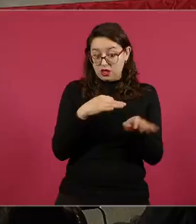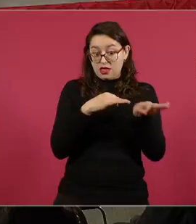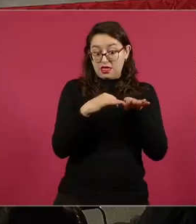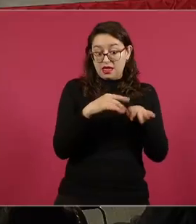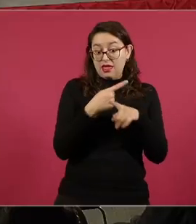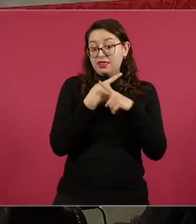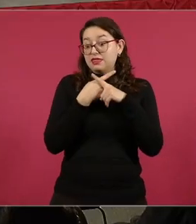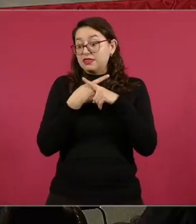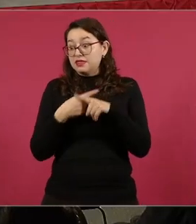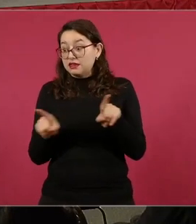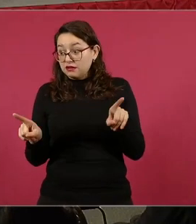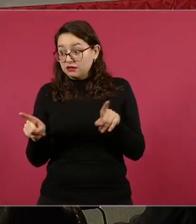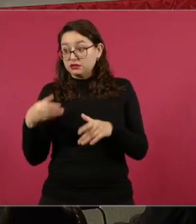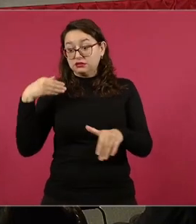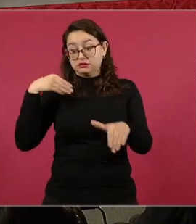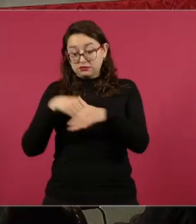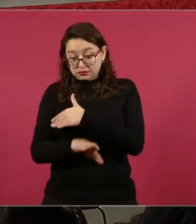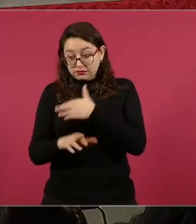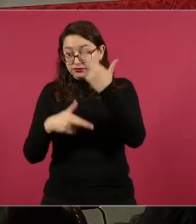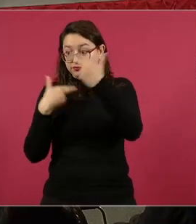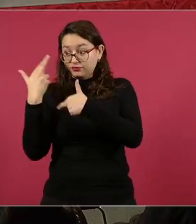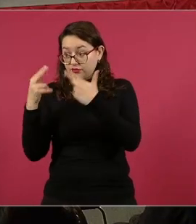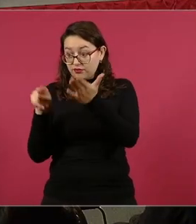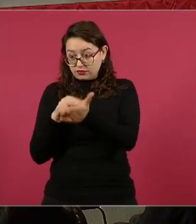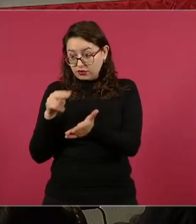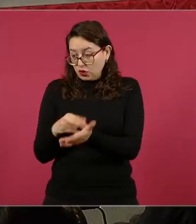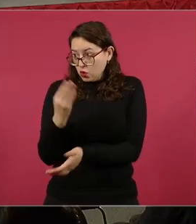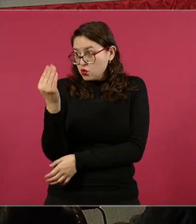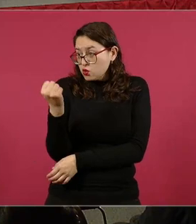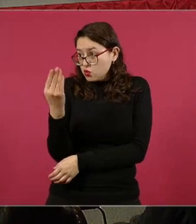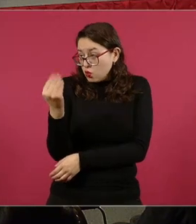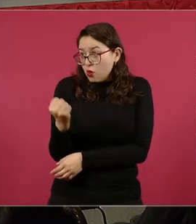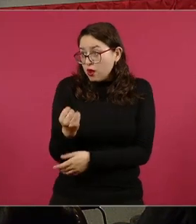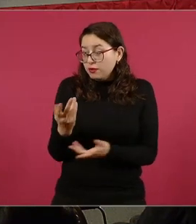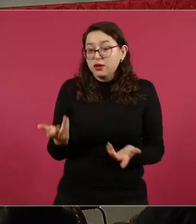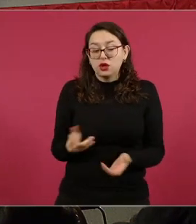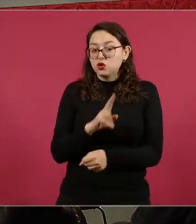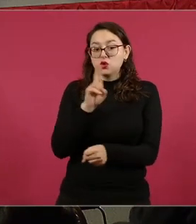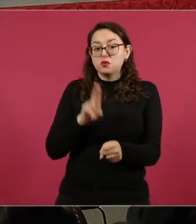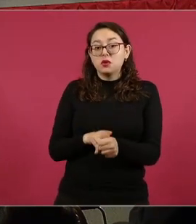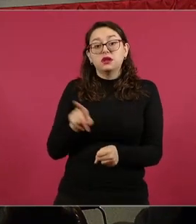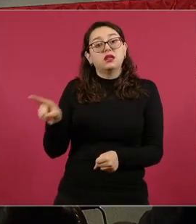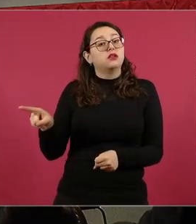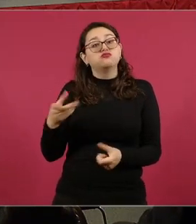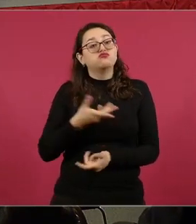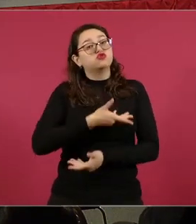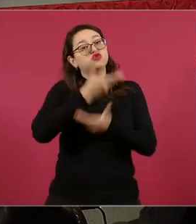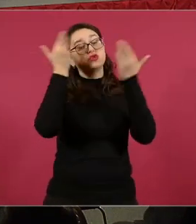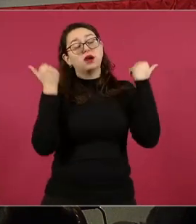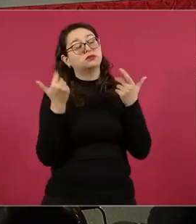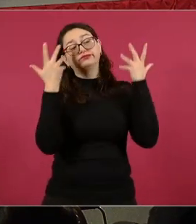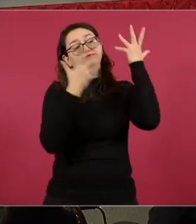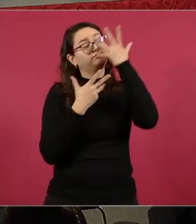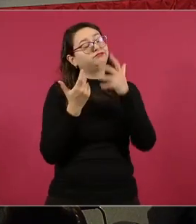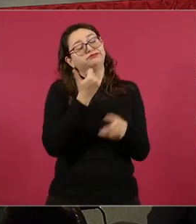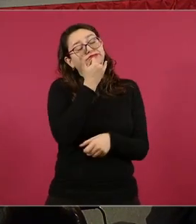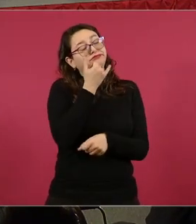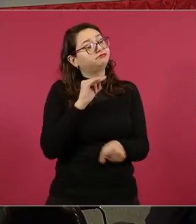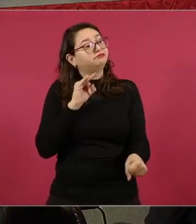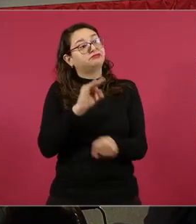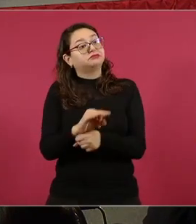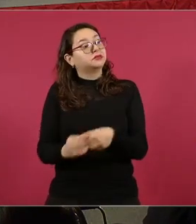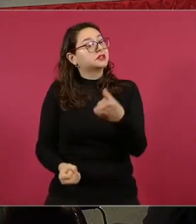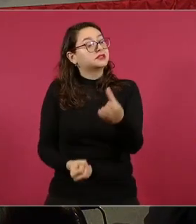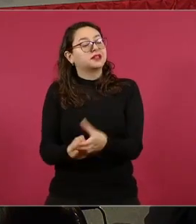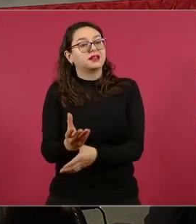para firmar el acta respectiva. Segundo caso, adelante. Se trata de los magistrados del primer